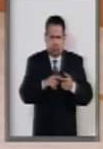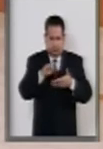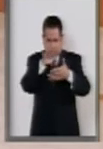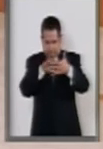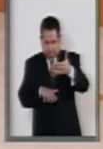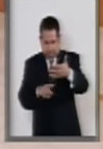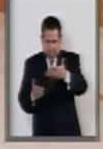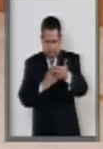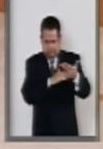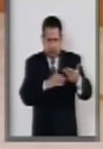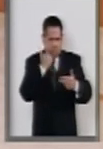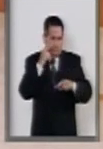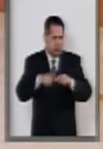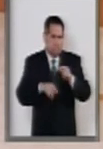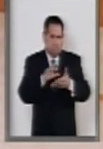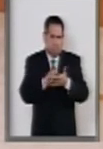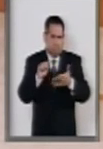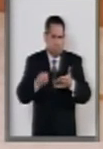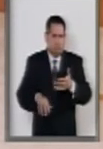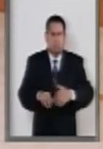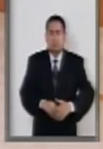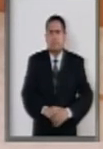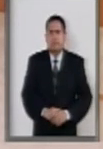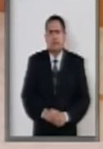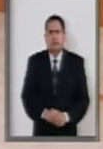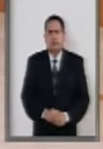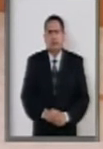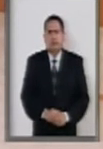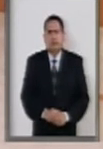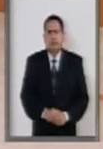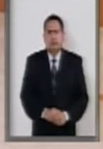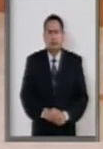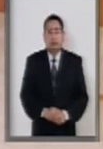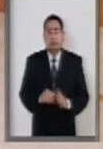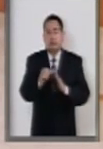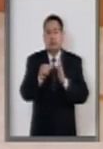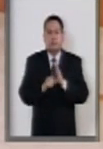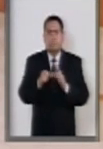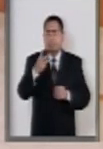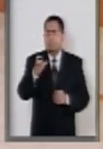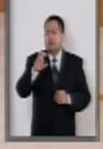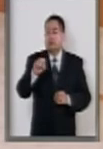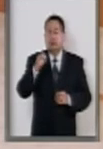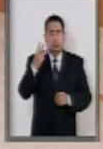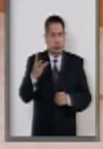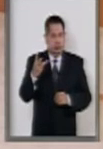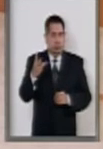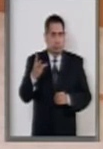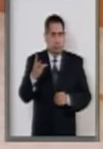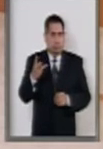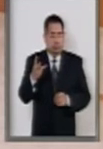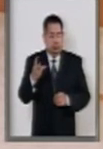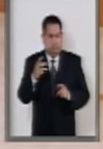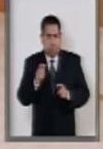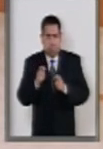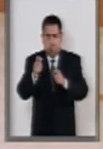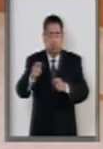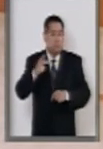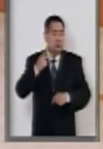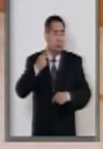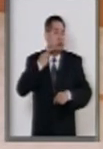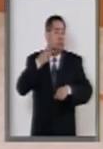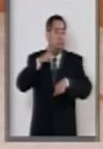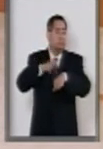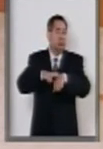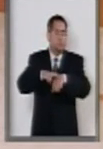de dictamen que se está por aprobar. El artículo 303 faculta al procurador a